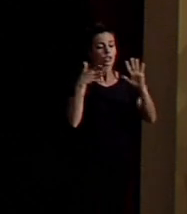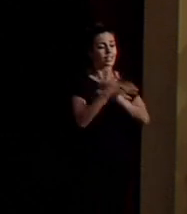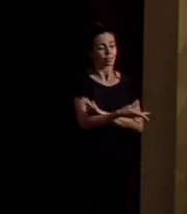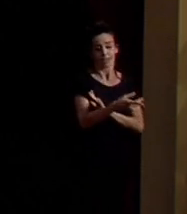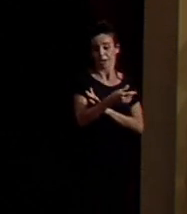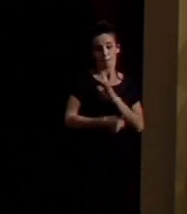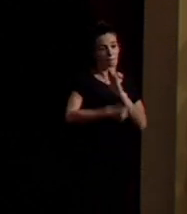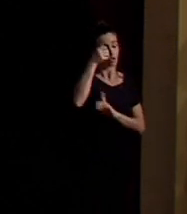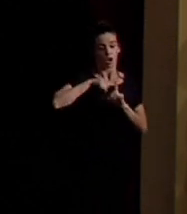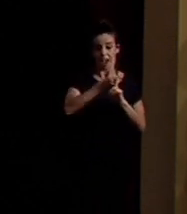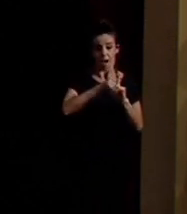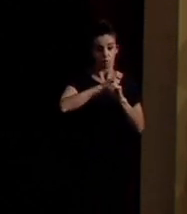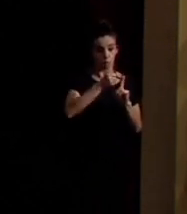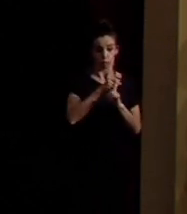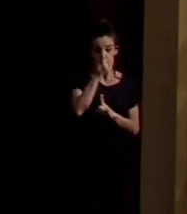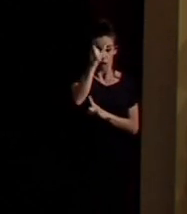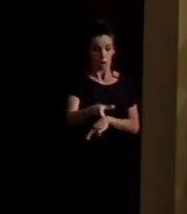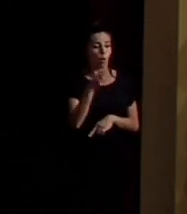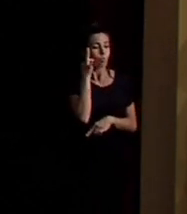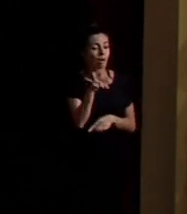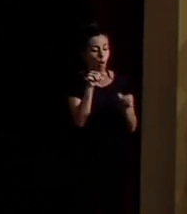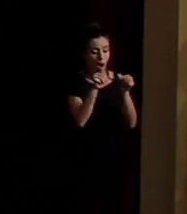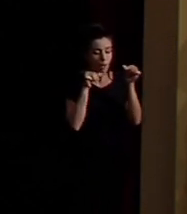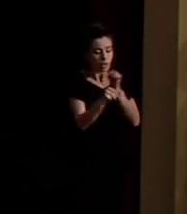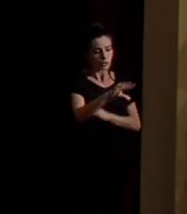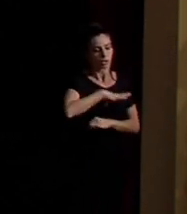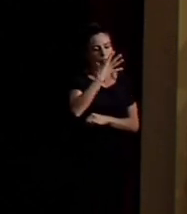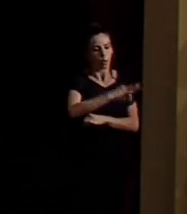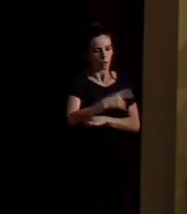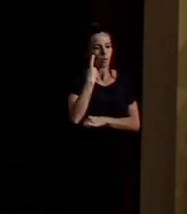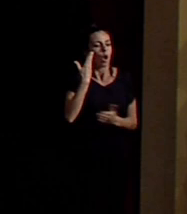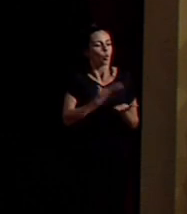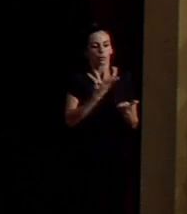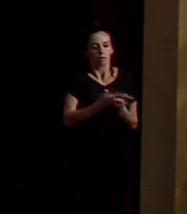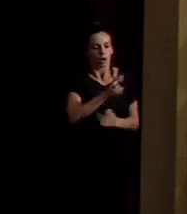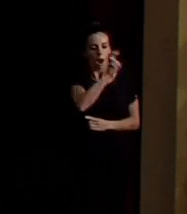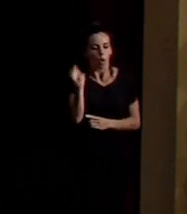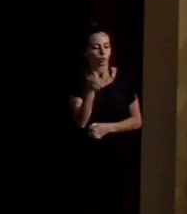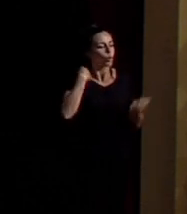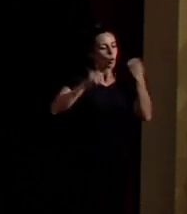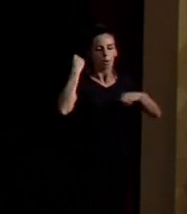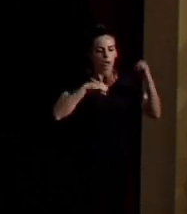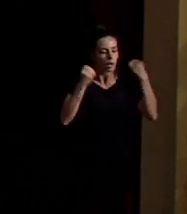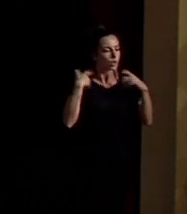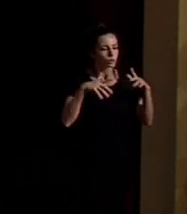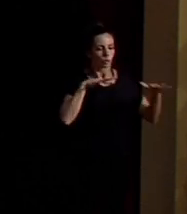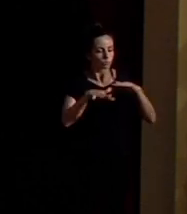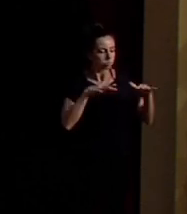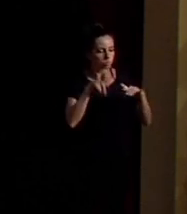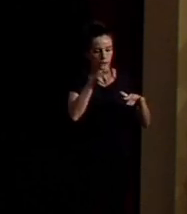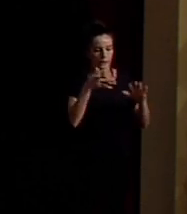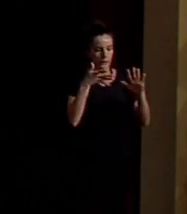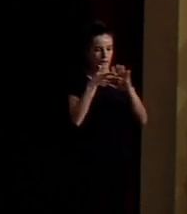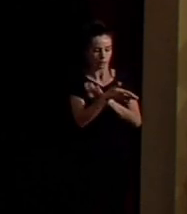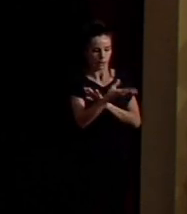abusos e instrumentalizaciones de otro ser humano, pues a partir de ahí pues podríamos justificar cualquier otra práctica, cualquier otro comportamiento que